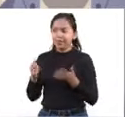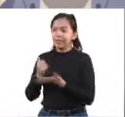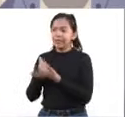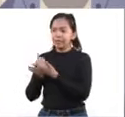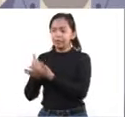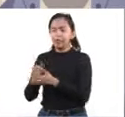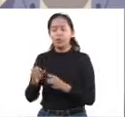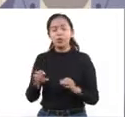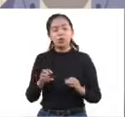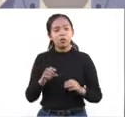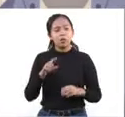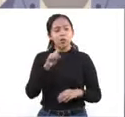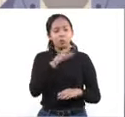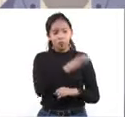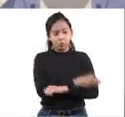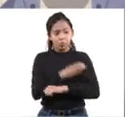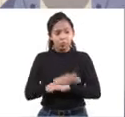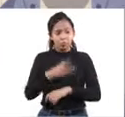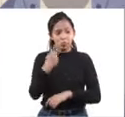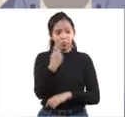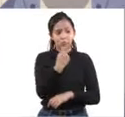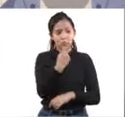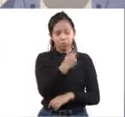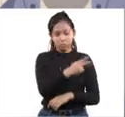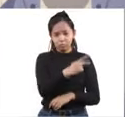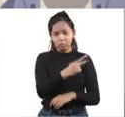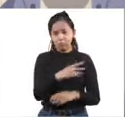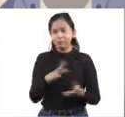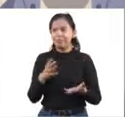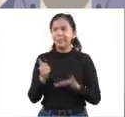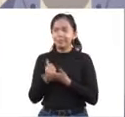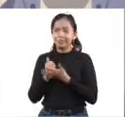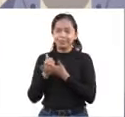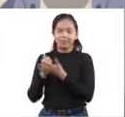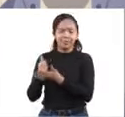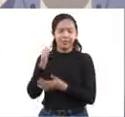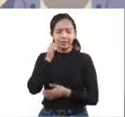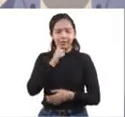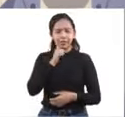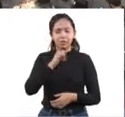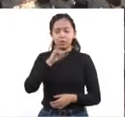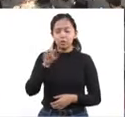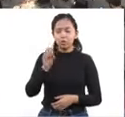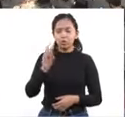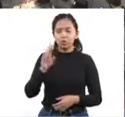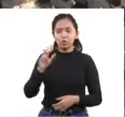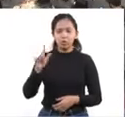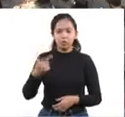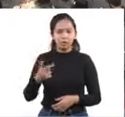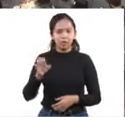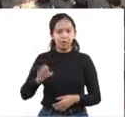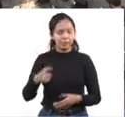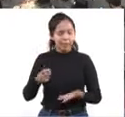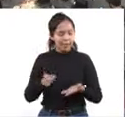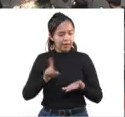o activista que sigue su ejemplo. Jorge vive en nuestros corazones.